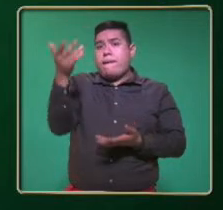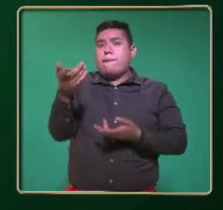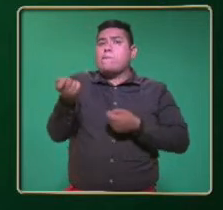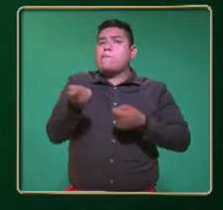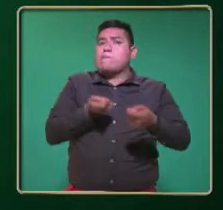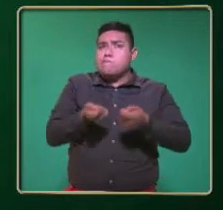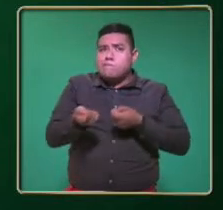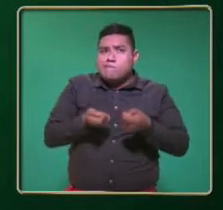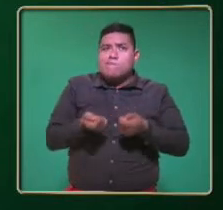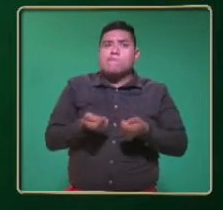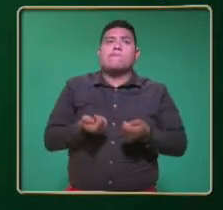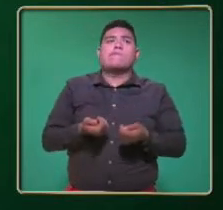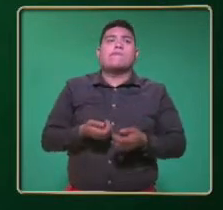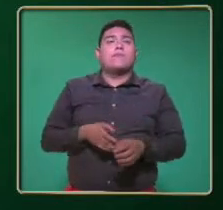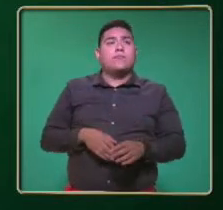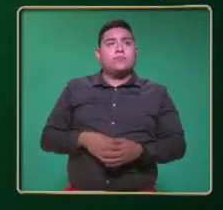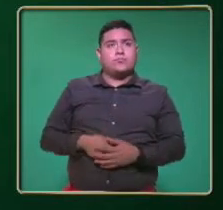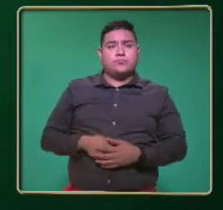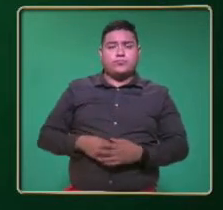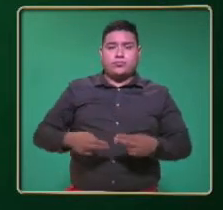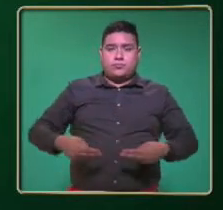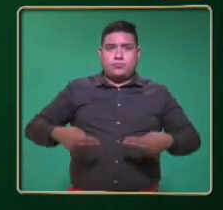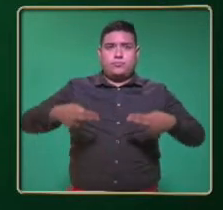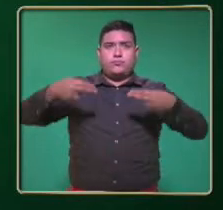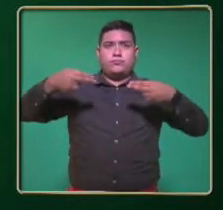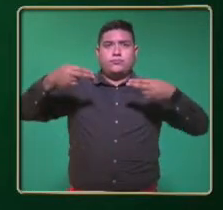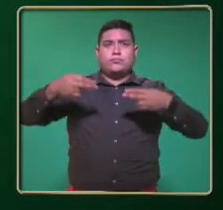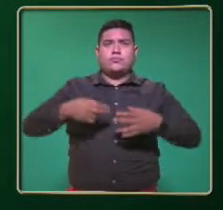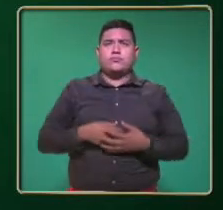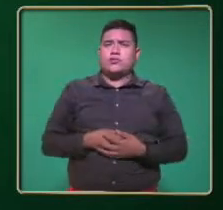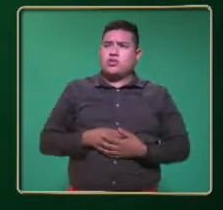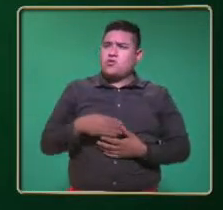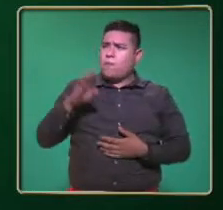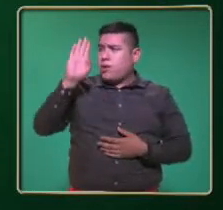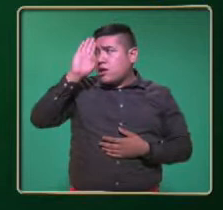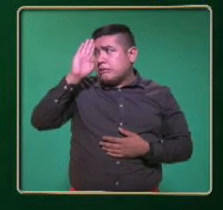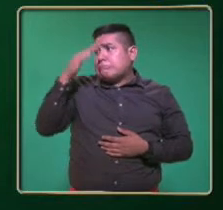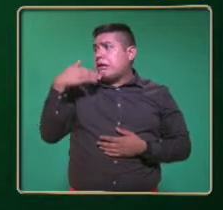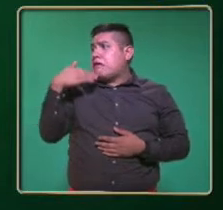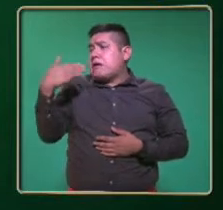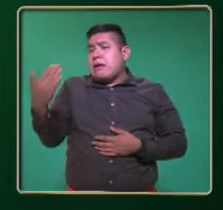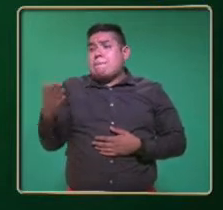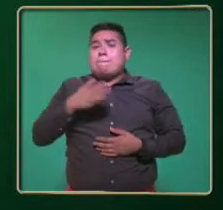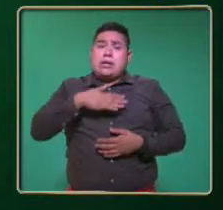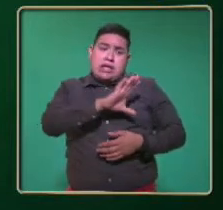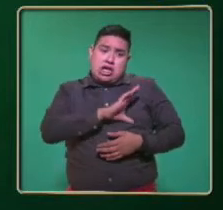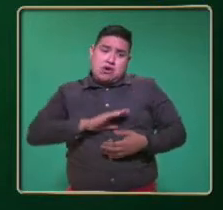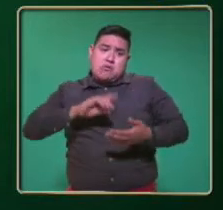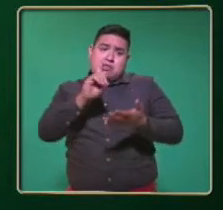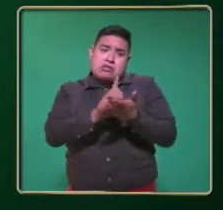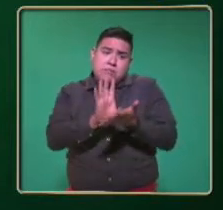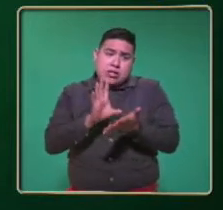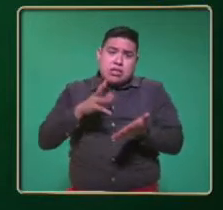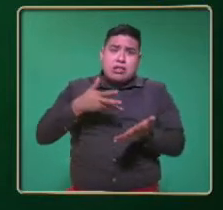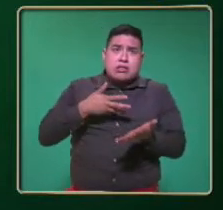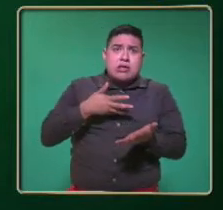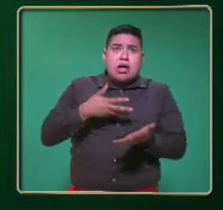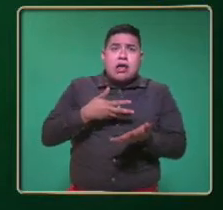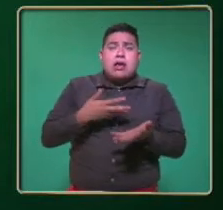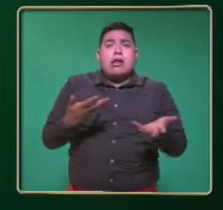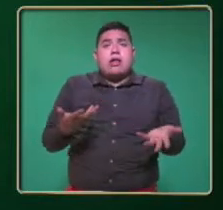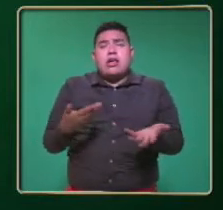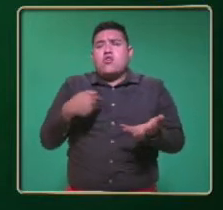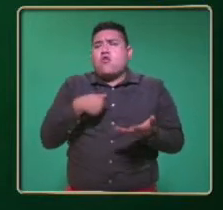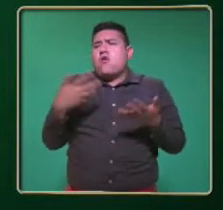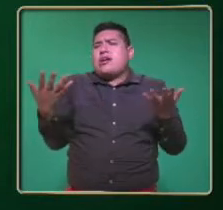manejar. Esa negociación de que dices tú, bueno, mi hijo tiene una discapacidad, pues ¿qué